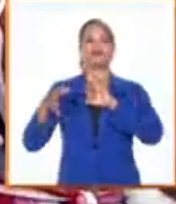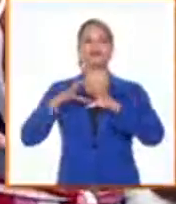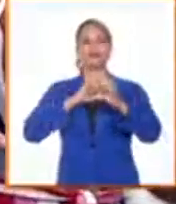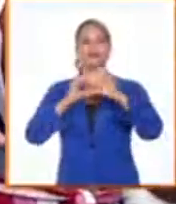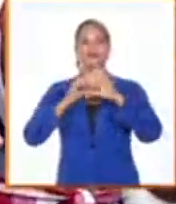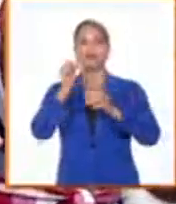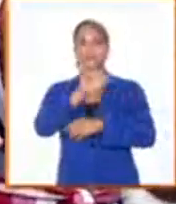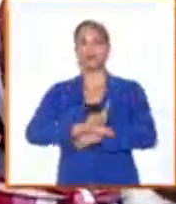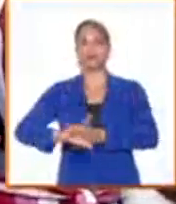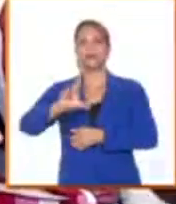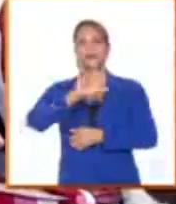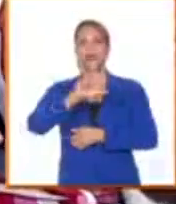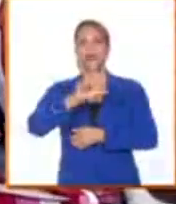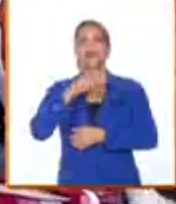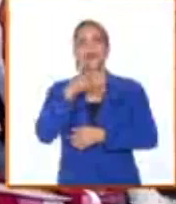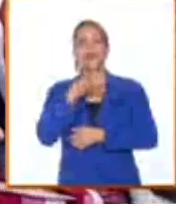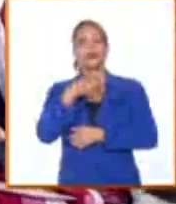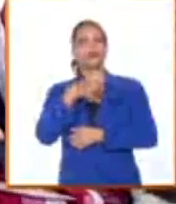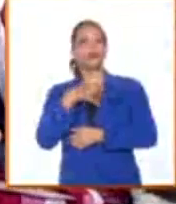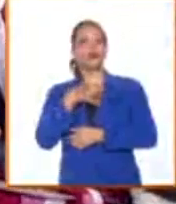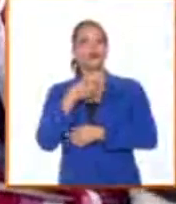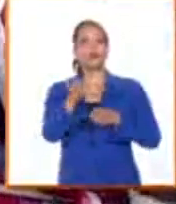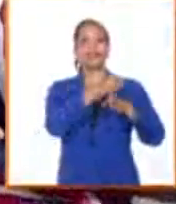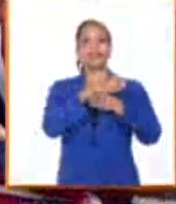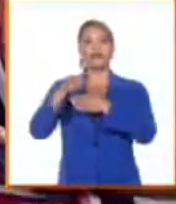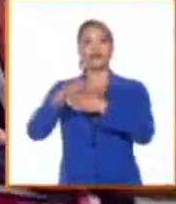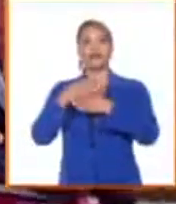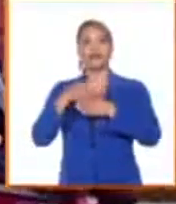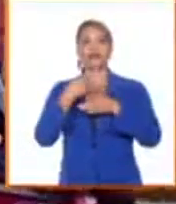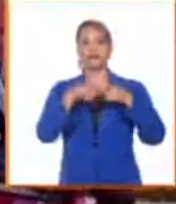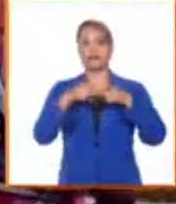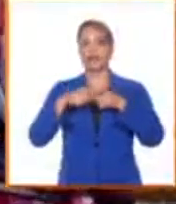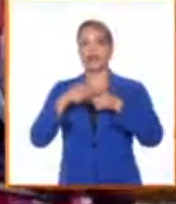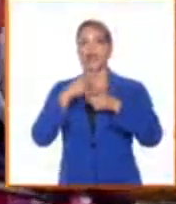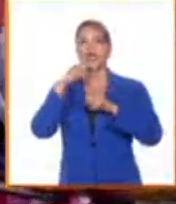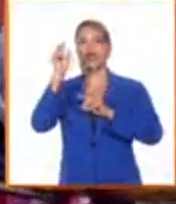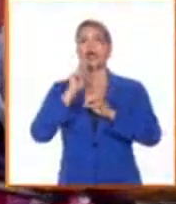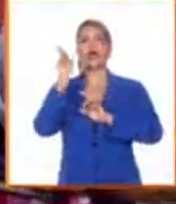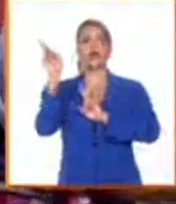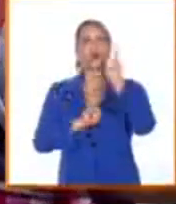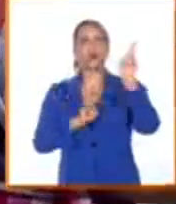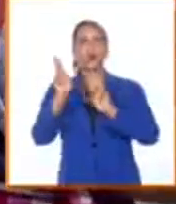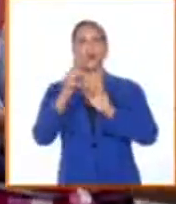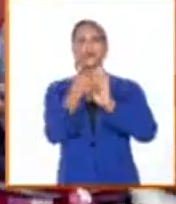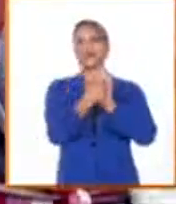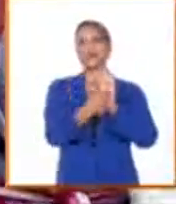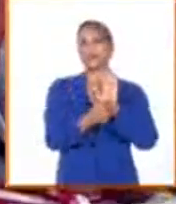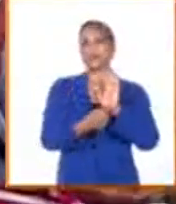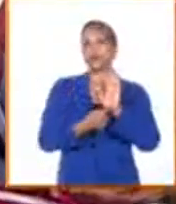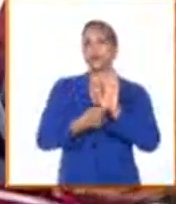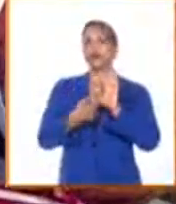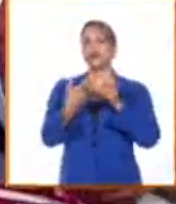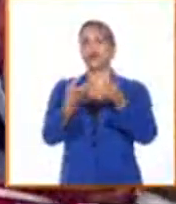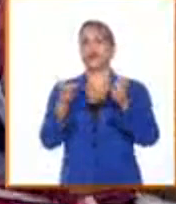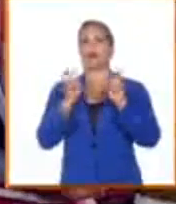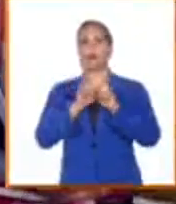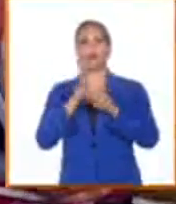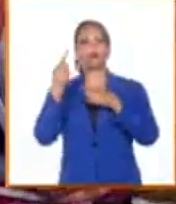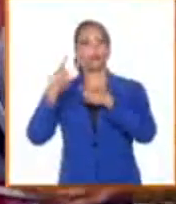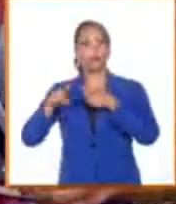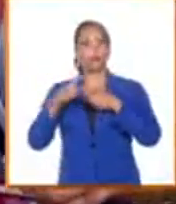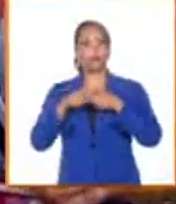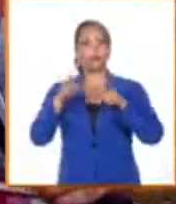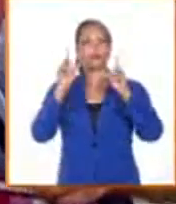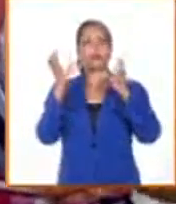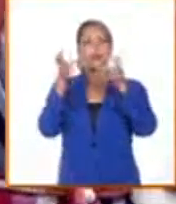y en su elaboración contó con valiosos referentes como los acuerdos y planteamientos fundamentales de congresos y otros foros de la